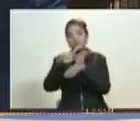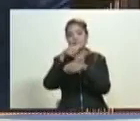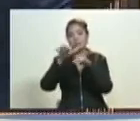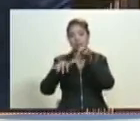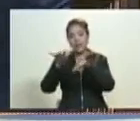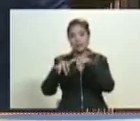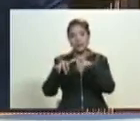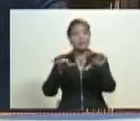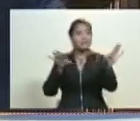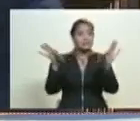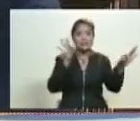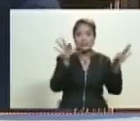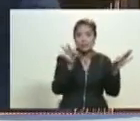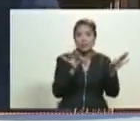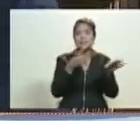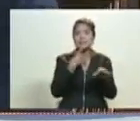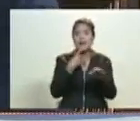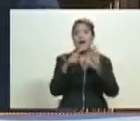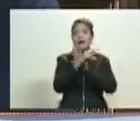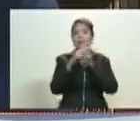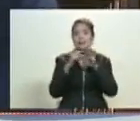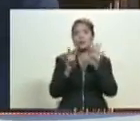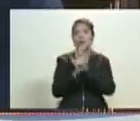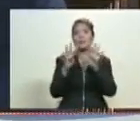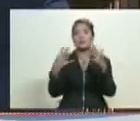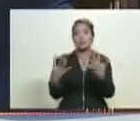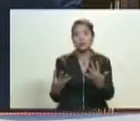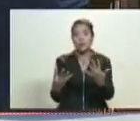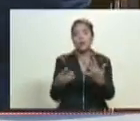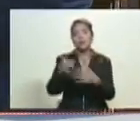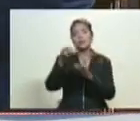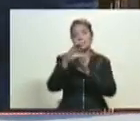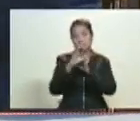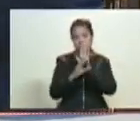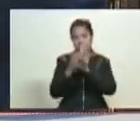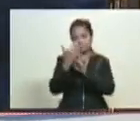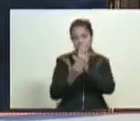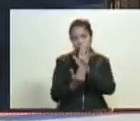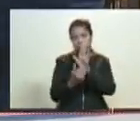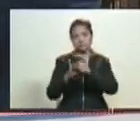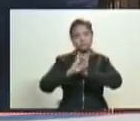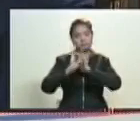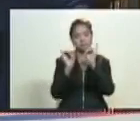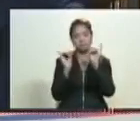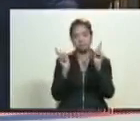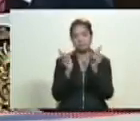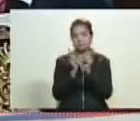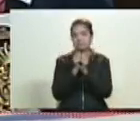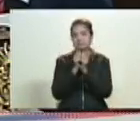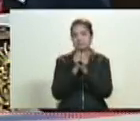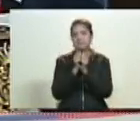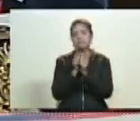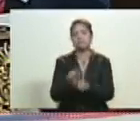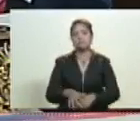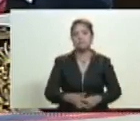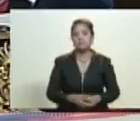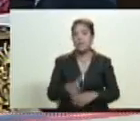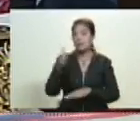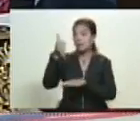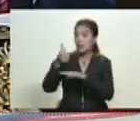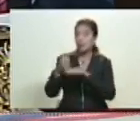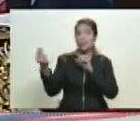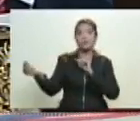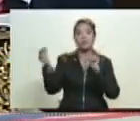seleccionado de conformidad con lo previsto en el artículo 19 de este estatuto. Es todo, compatriota constituyente, director